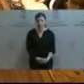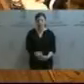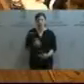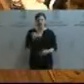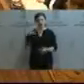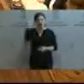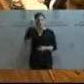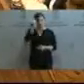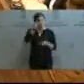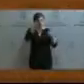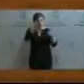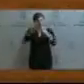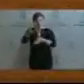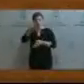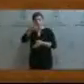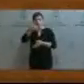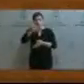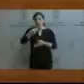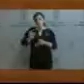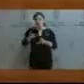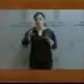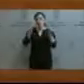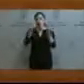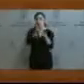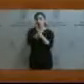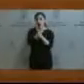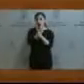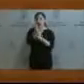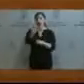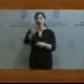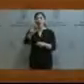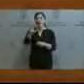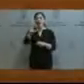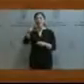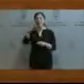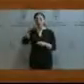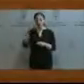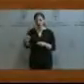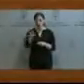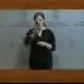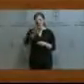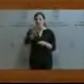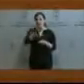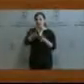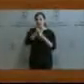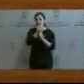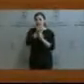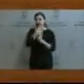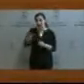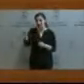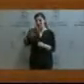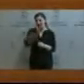Supongo que conocen ustedes el conejo de Alicia. Bueno, reformulo la pregunta.